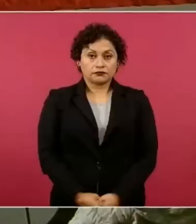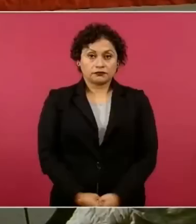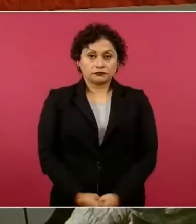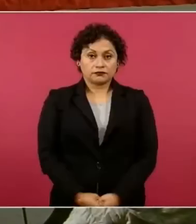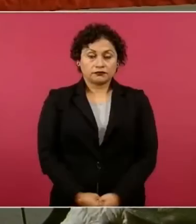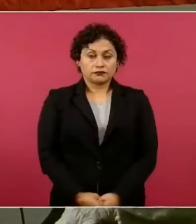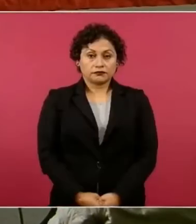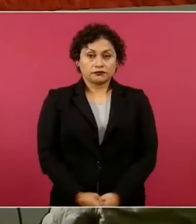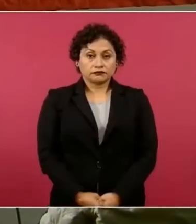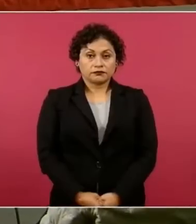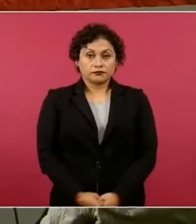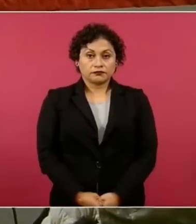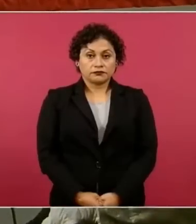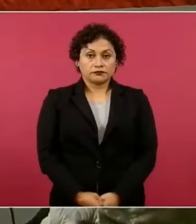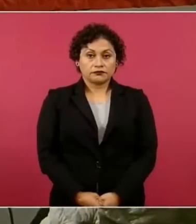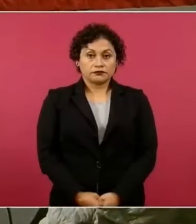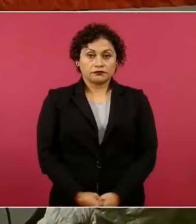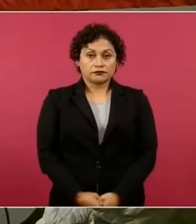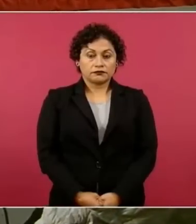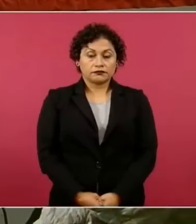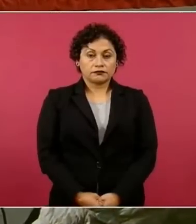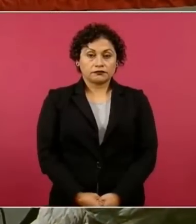llevamos.